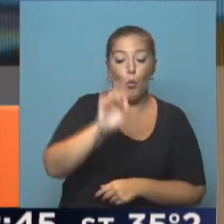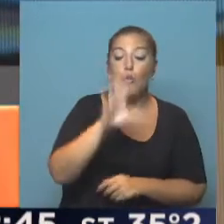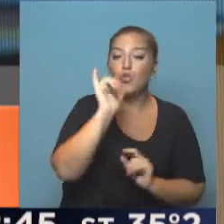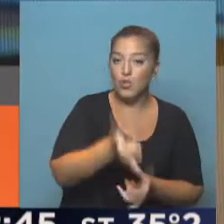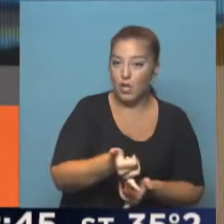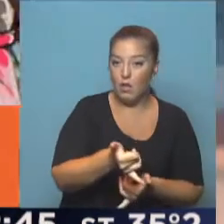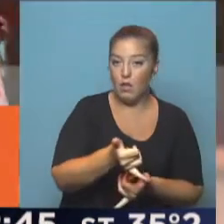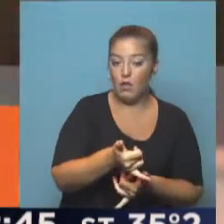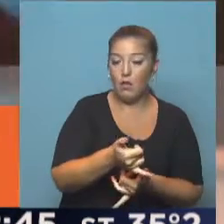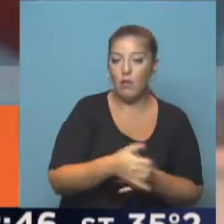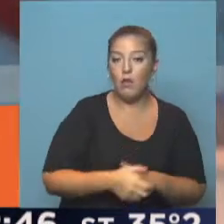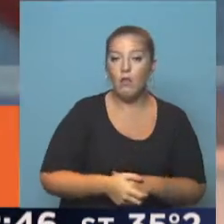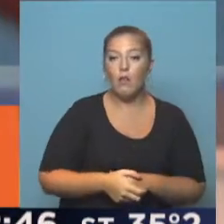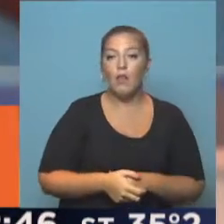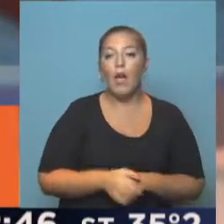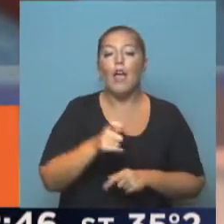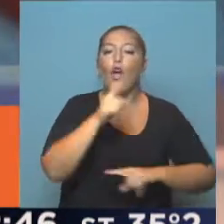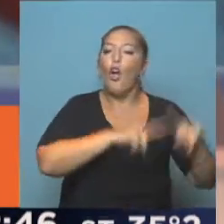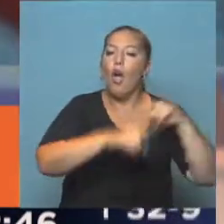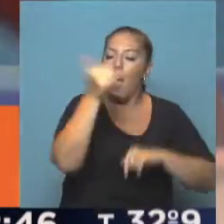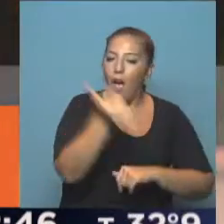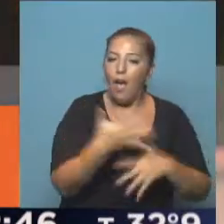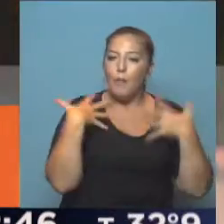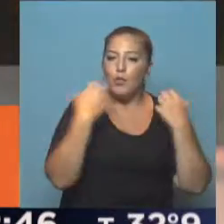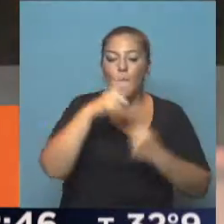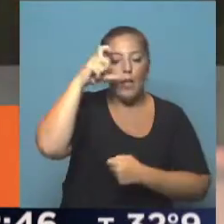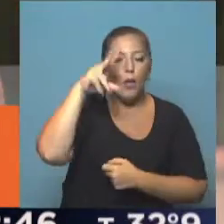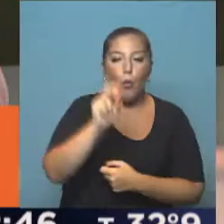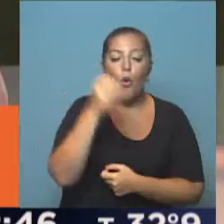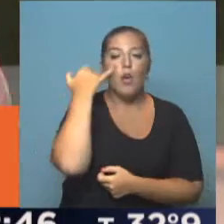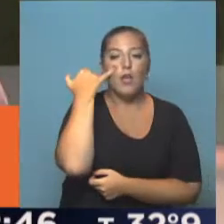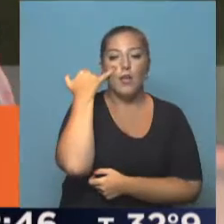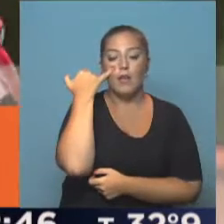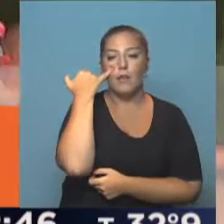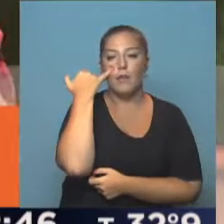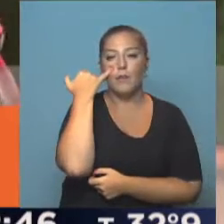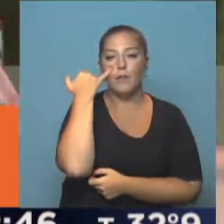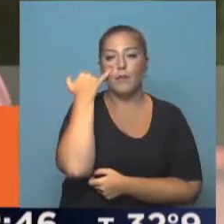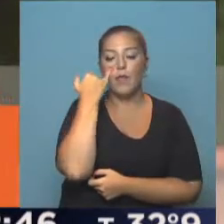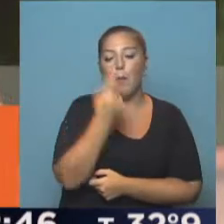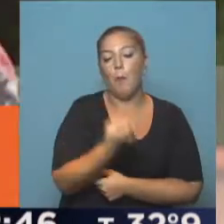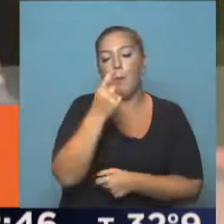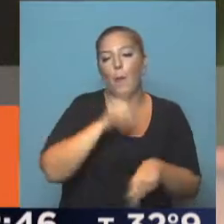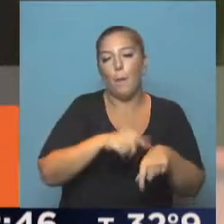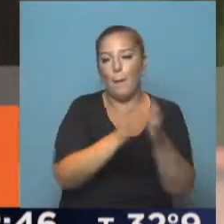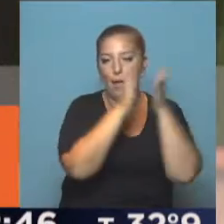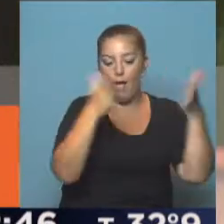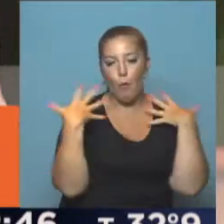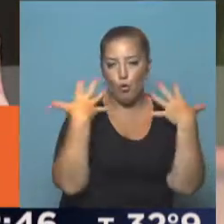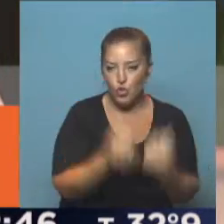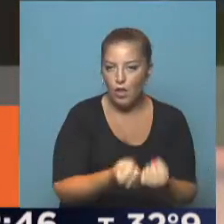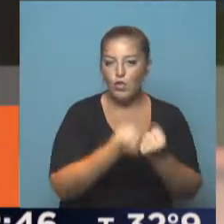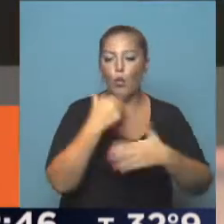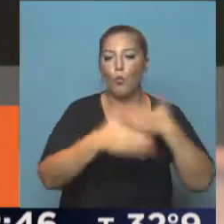¿no, Maristela? En el caso de Evo había organizaciones que apoyaban a Evo y que estuvieron durante todo el primer periodo acompañando